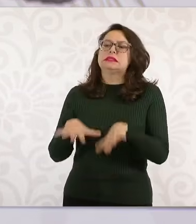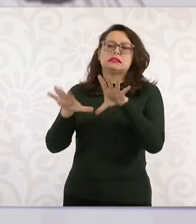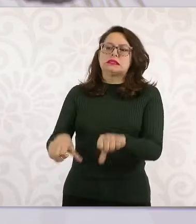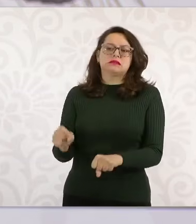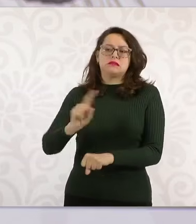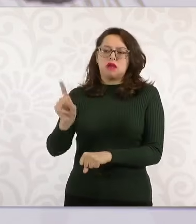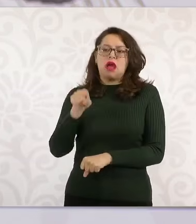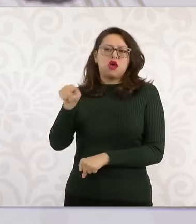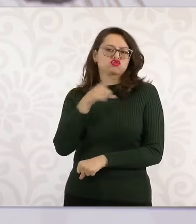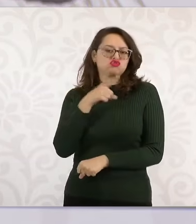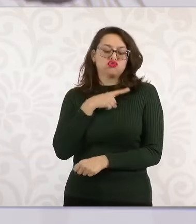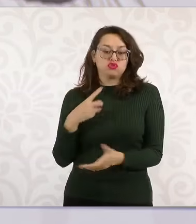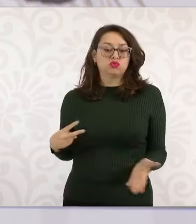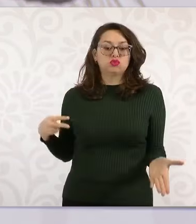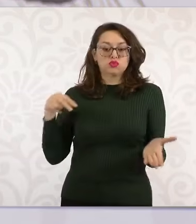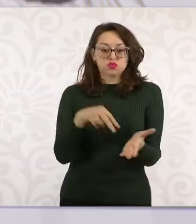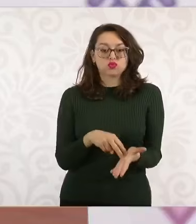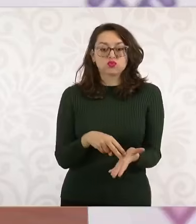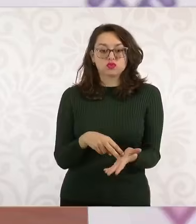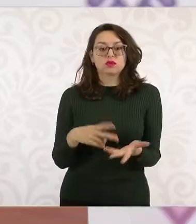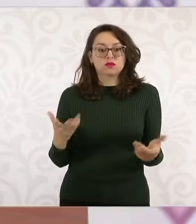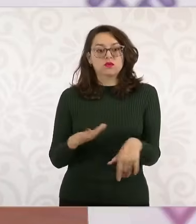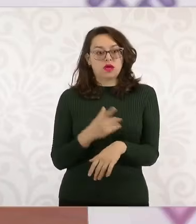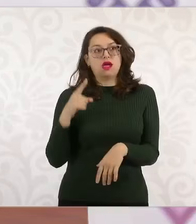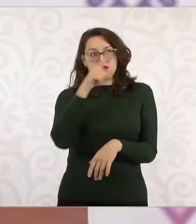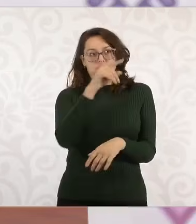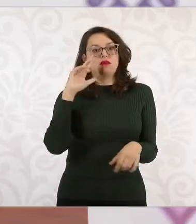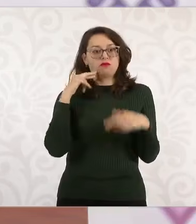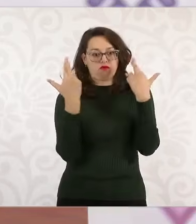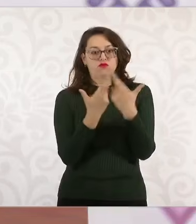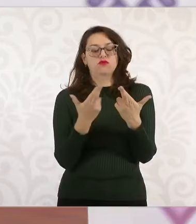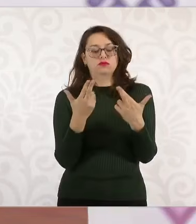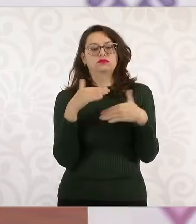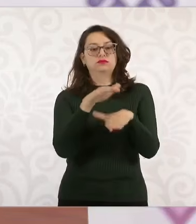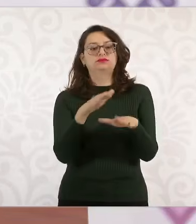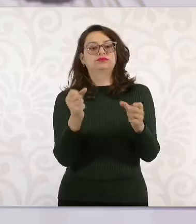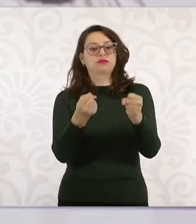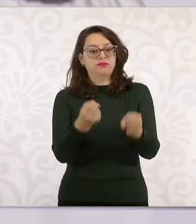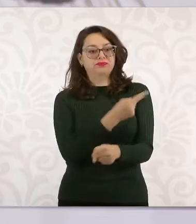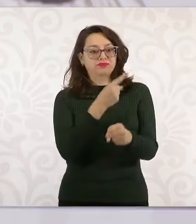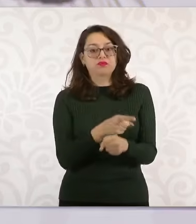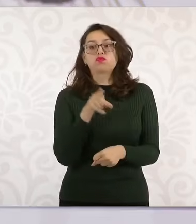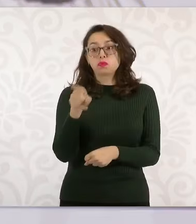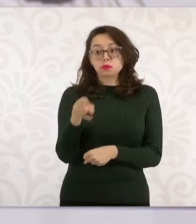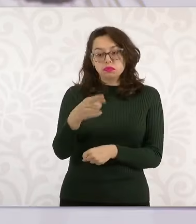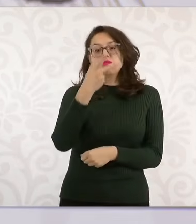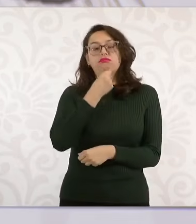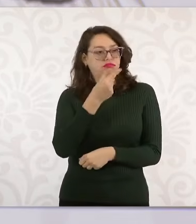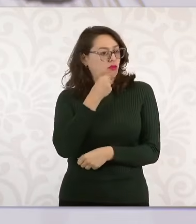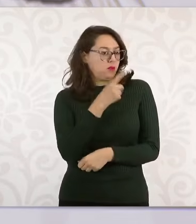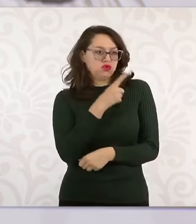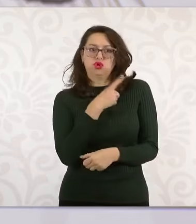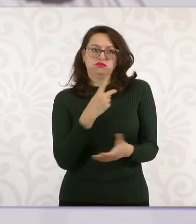con la reunión que se estaba teniendo en Estados Unidos sobre la seguridad. Esta persona se entrega en